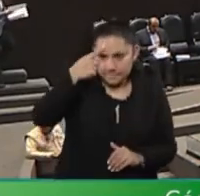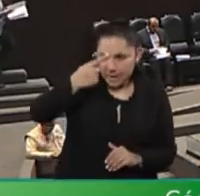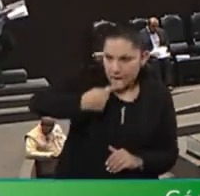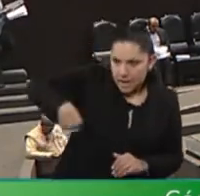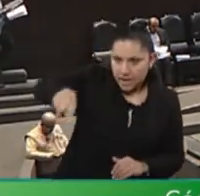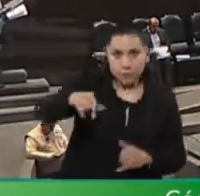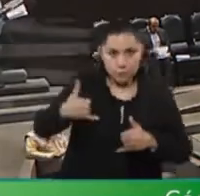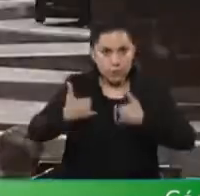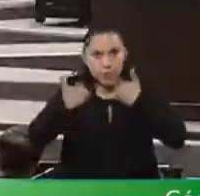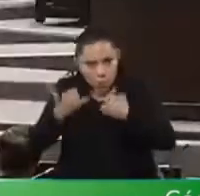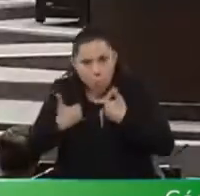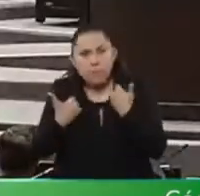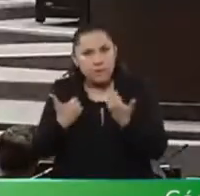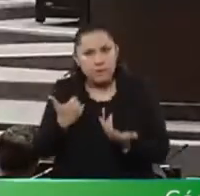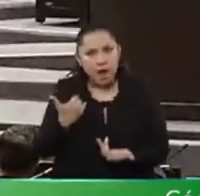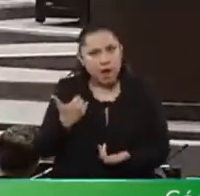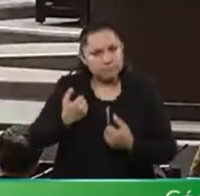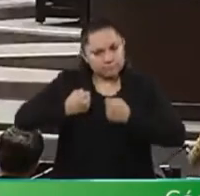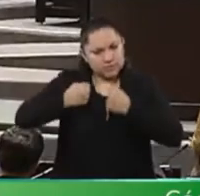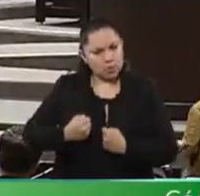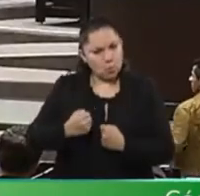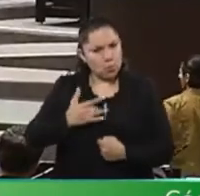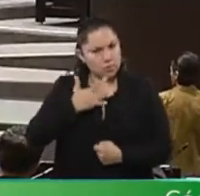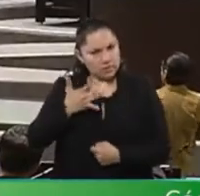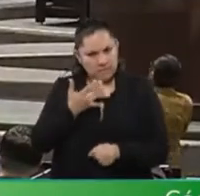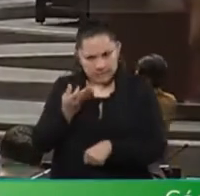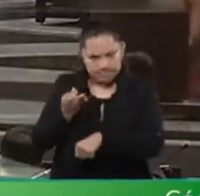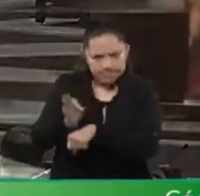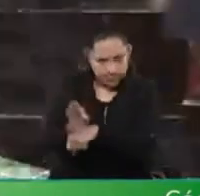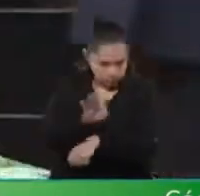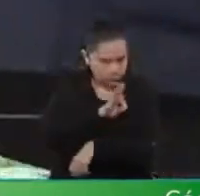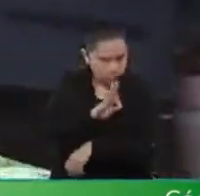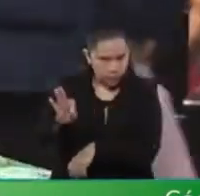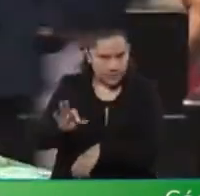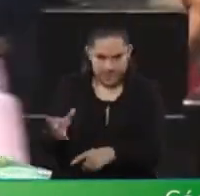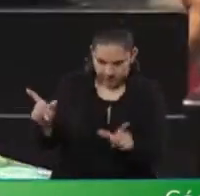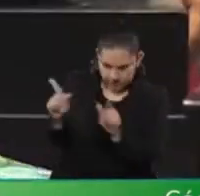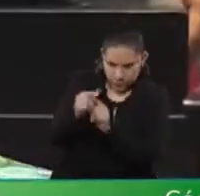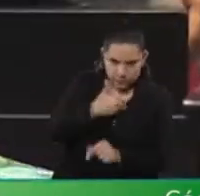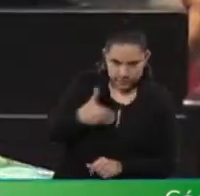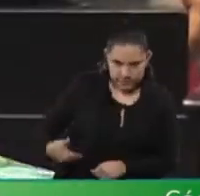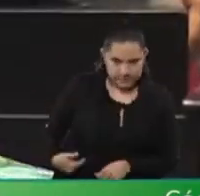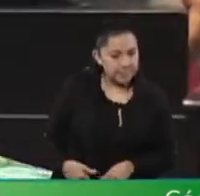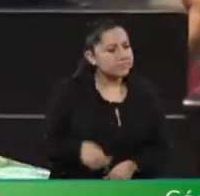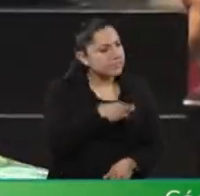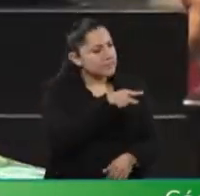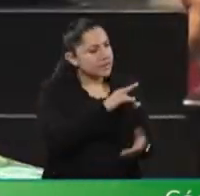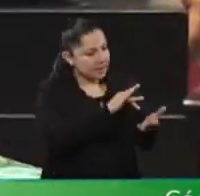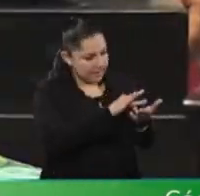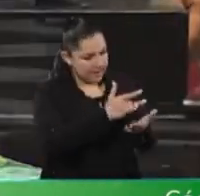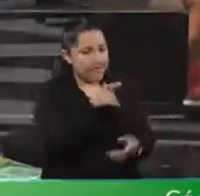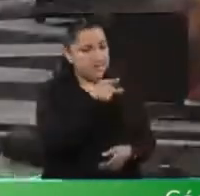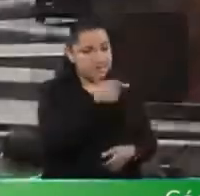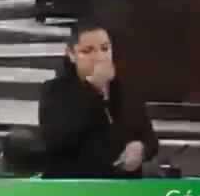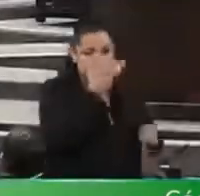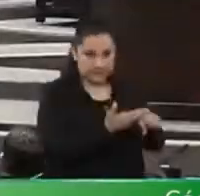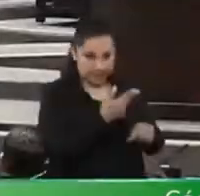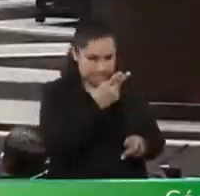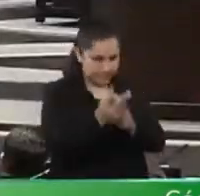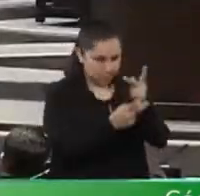cuo presidente consulte la secretaría de la asamblea en votación económica si se admite discusión